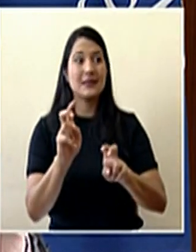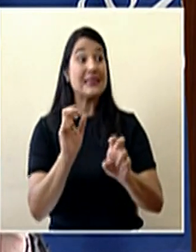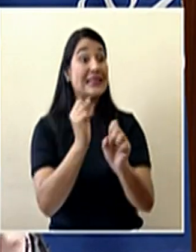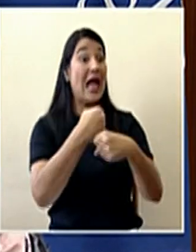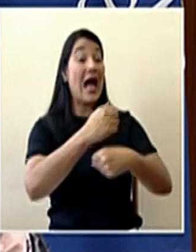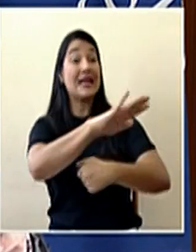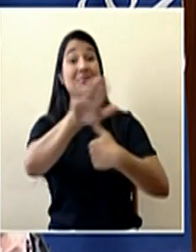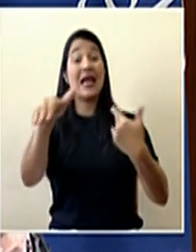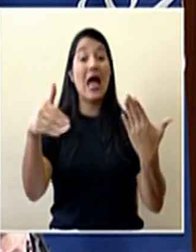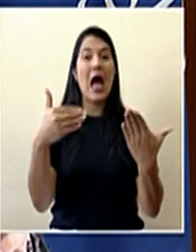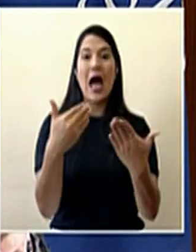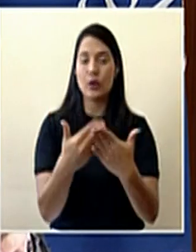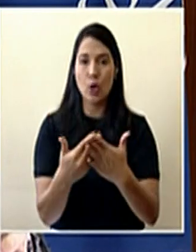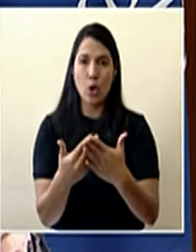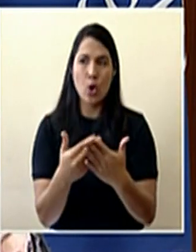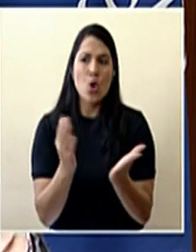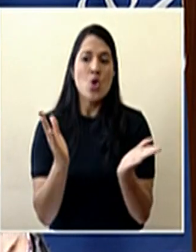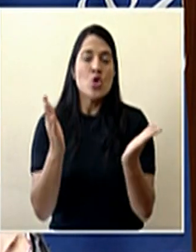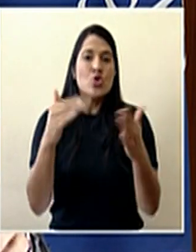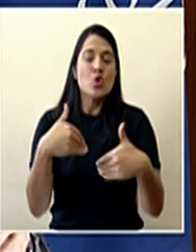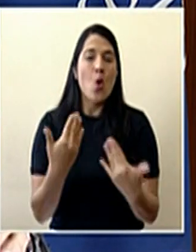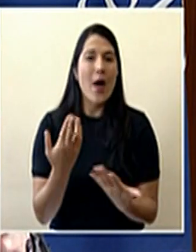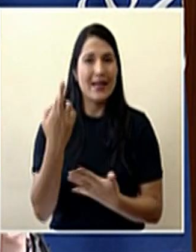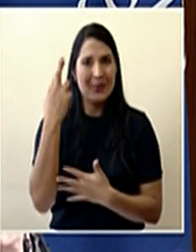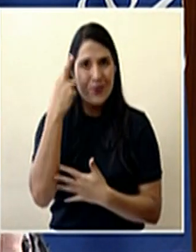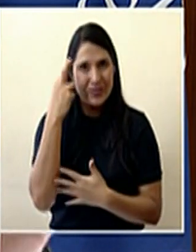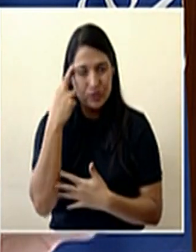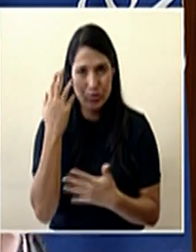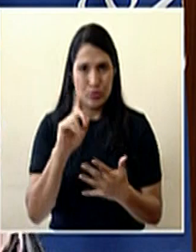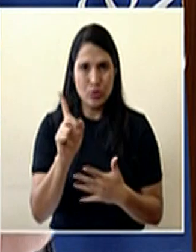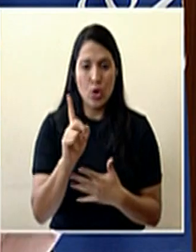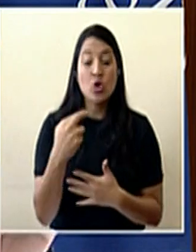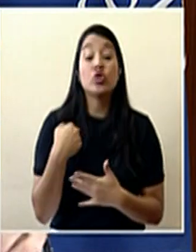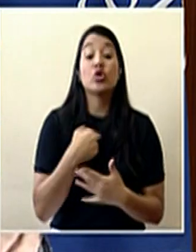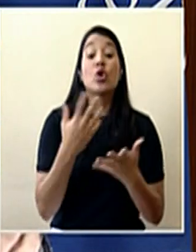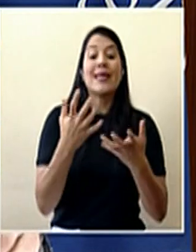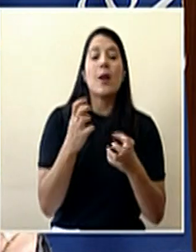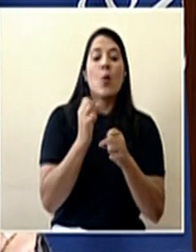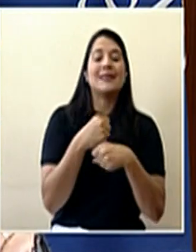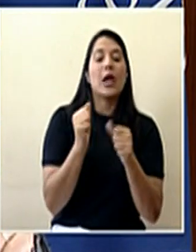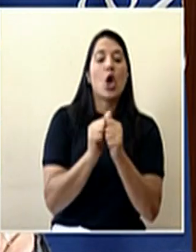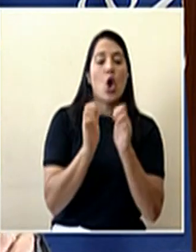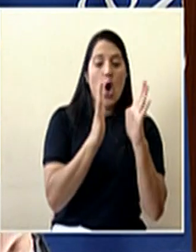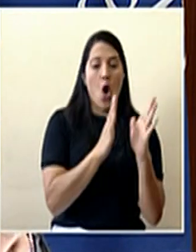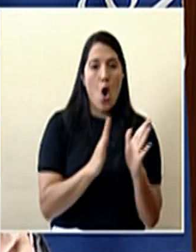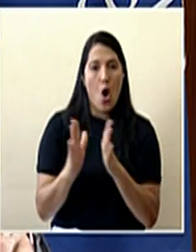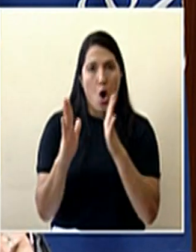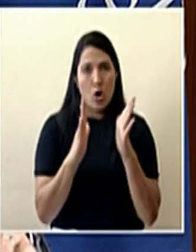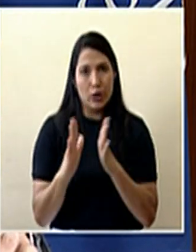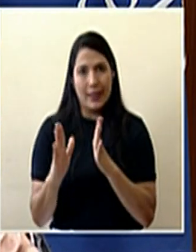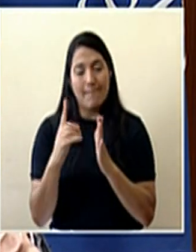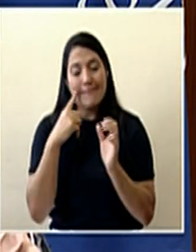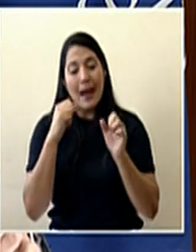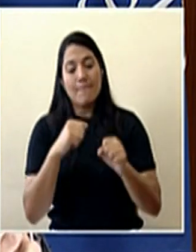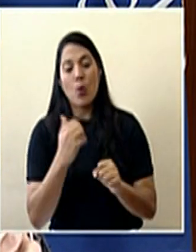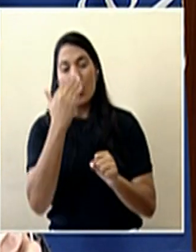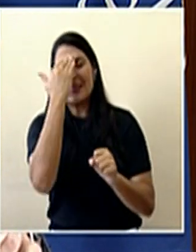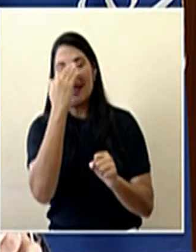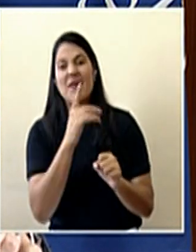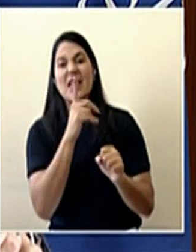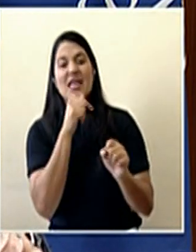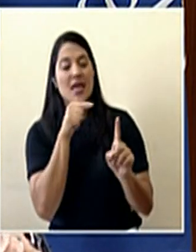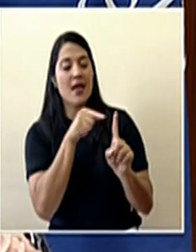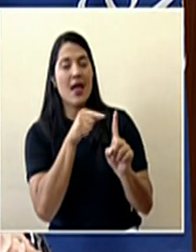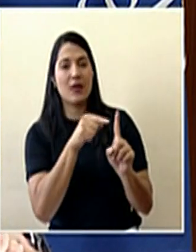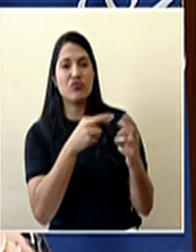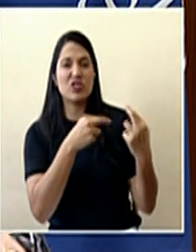es con definición de caso, con búsqueda proactiva, con un muestreo en todo el país, que ya lo hemos explicado a través de sitios